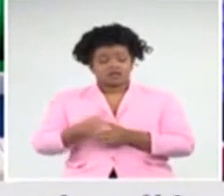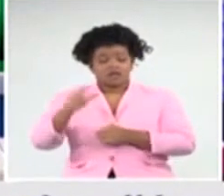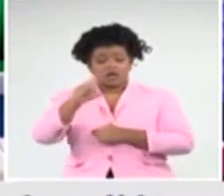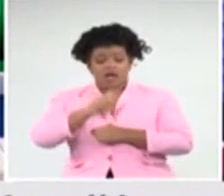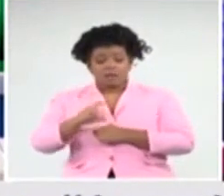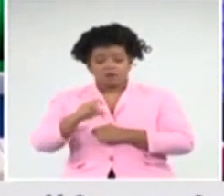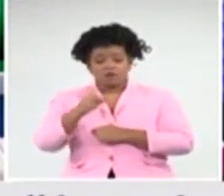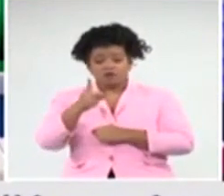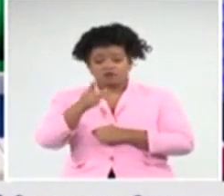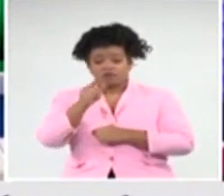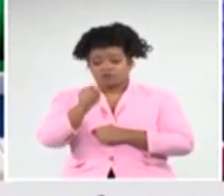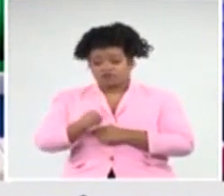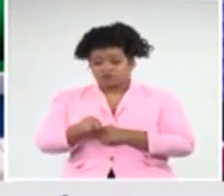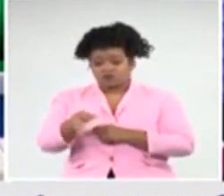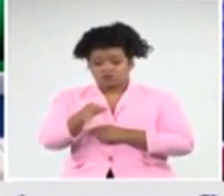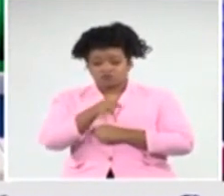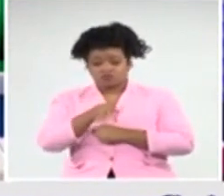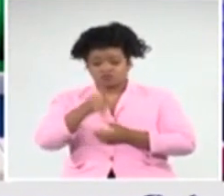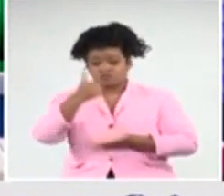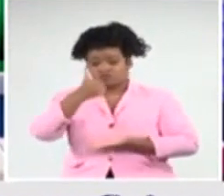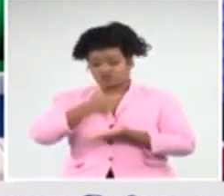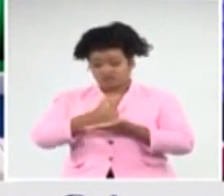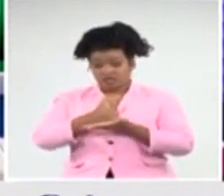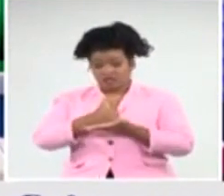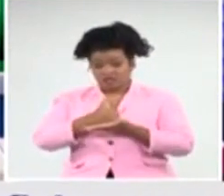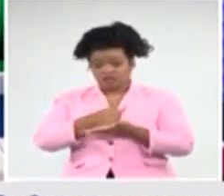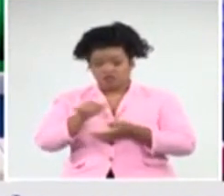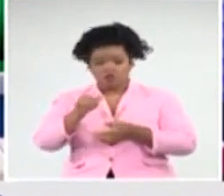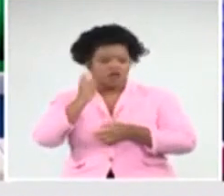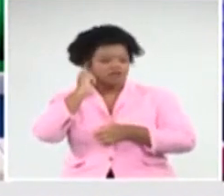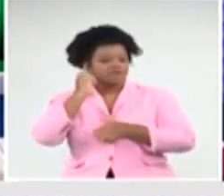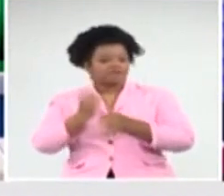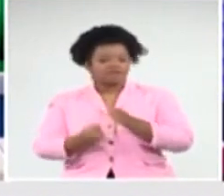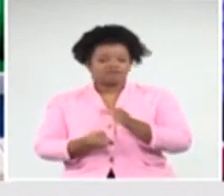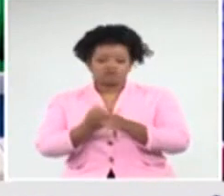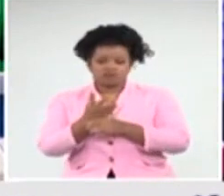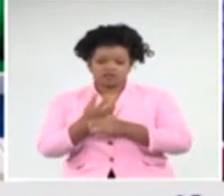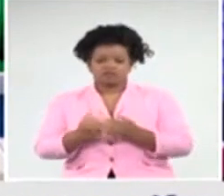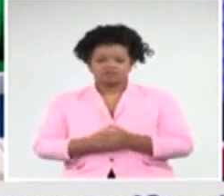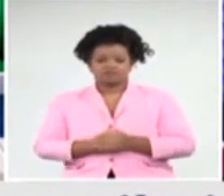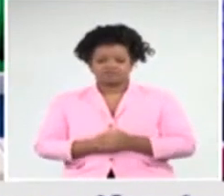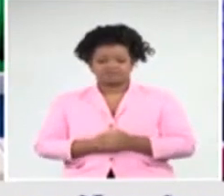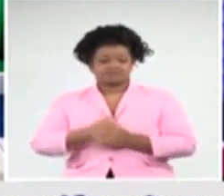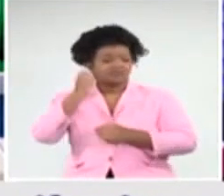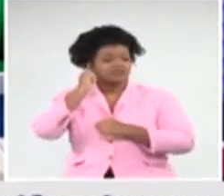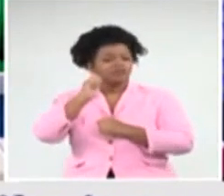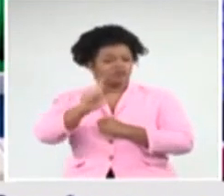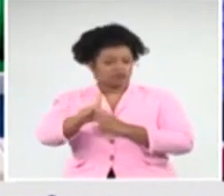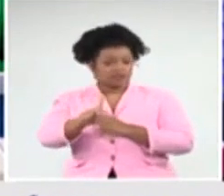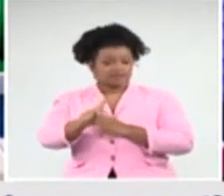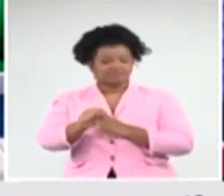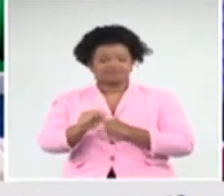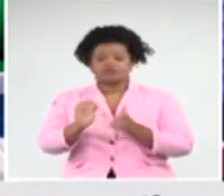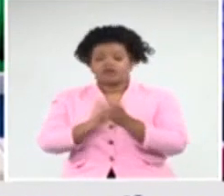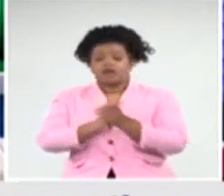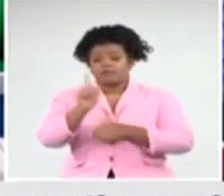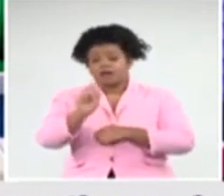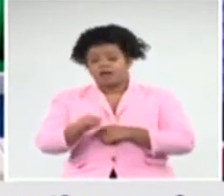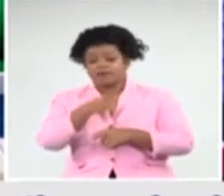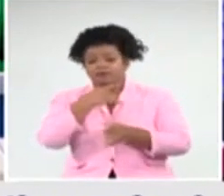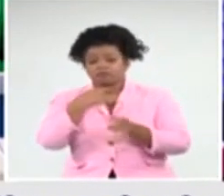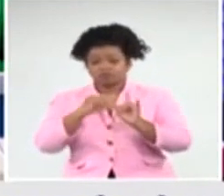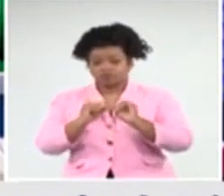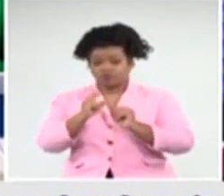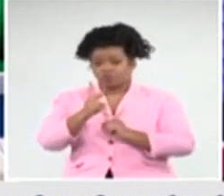municipios Camagüey y Florida. En Mayabeque fallecen 2 personas, de Santa Cruz del Norte y de